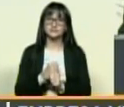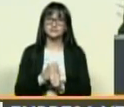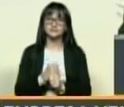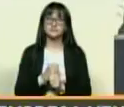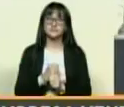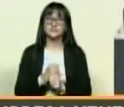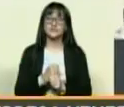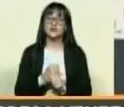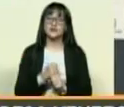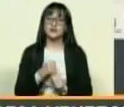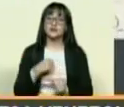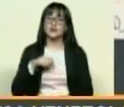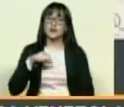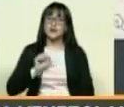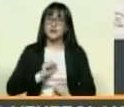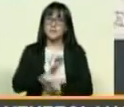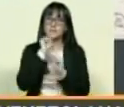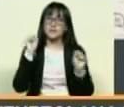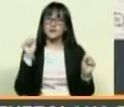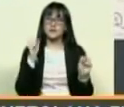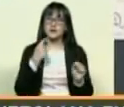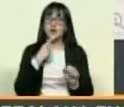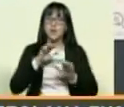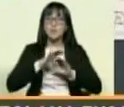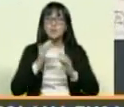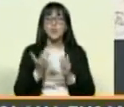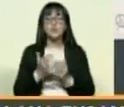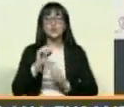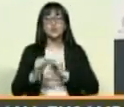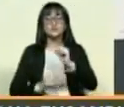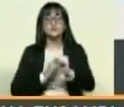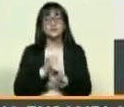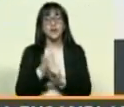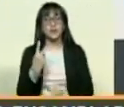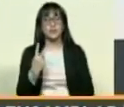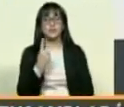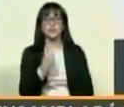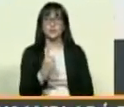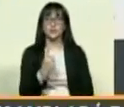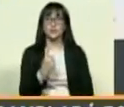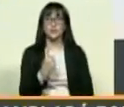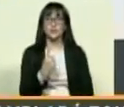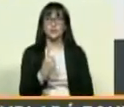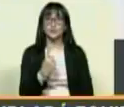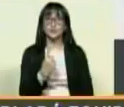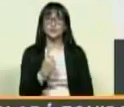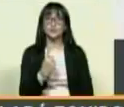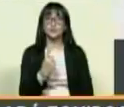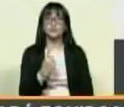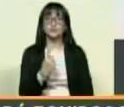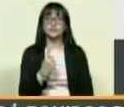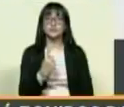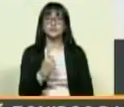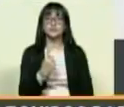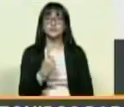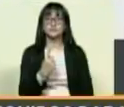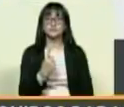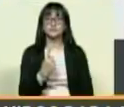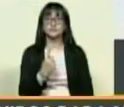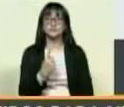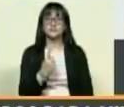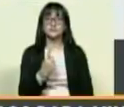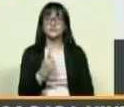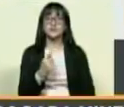Hablábamos esta mañana de que este mundo del siglo XXI está entre los accesos, la negación